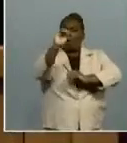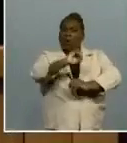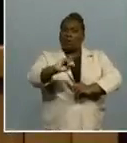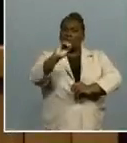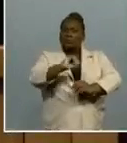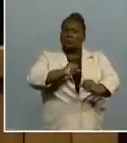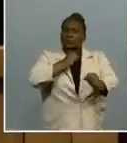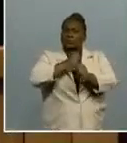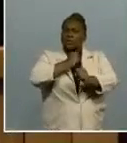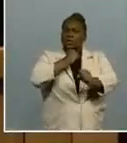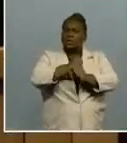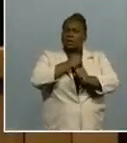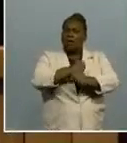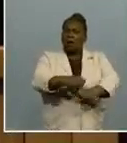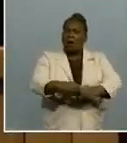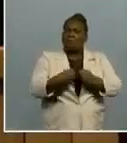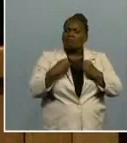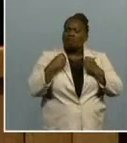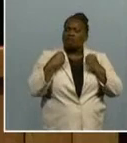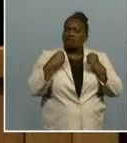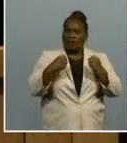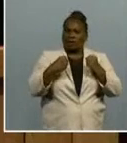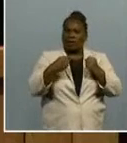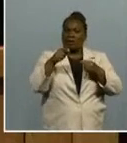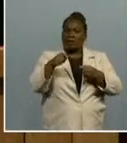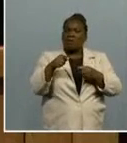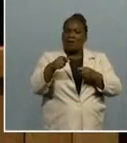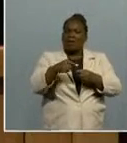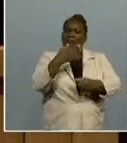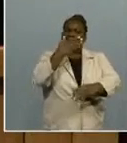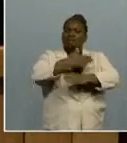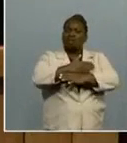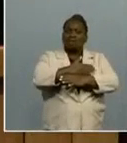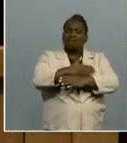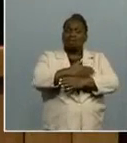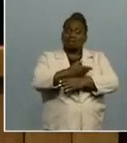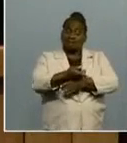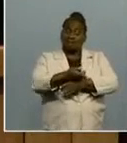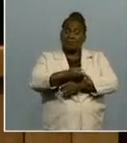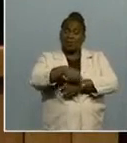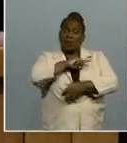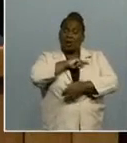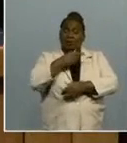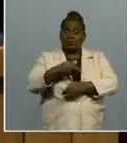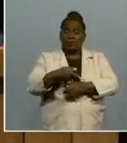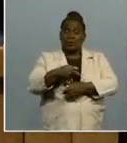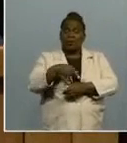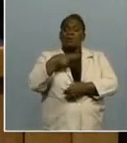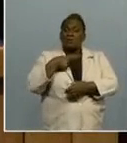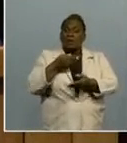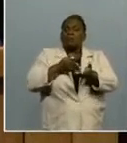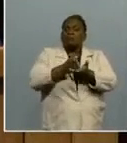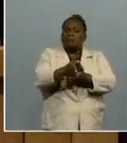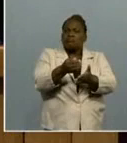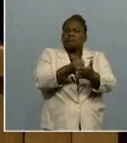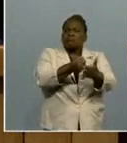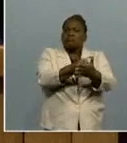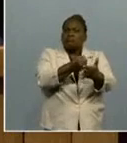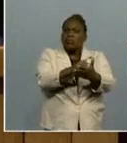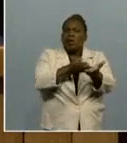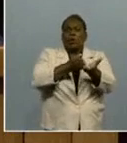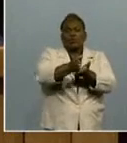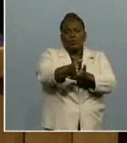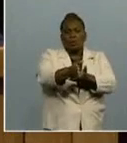mucho para resistir el embate de una realidad hostil y asfixiante pero que se empeña en seguir adelante hacia un mayor bienestar